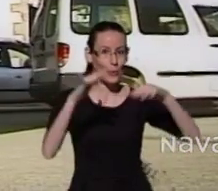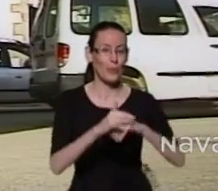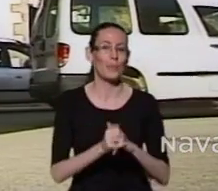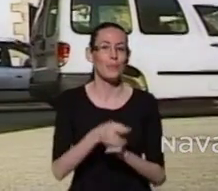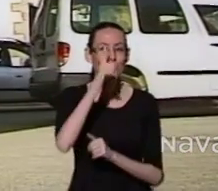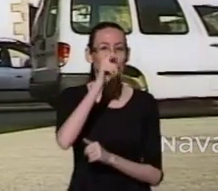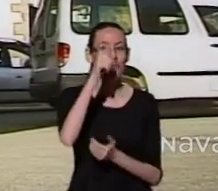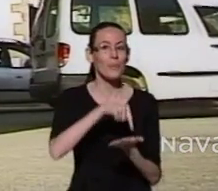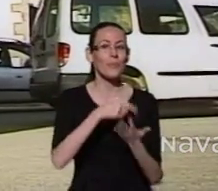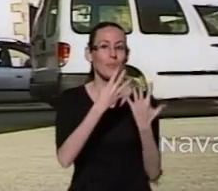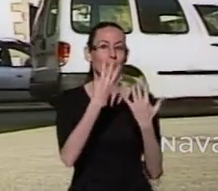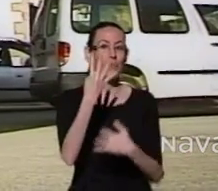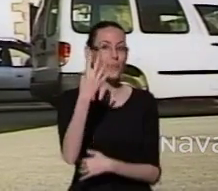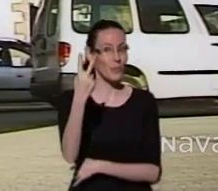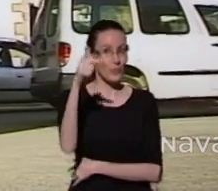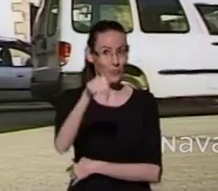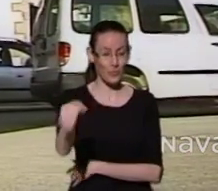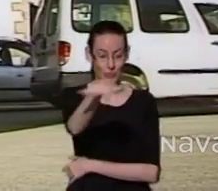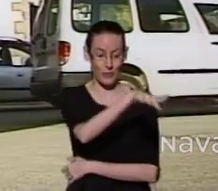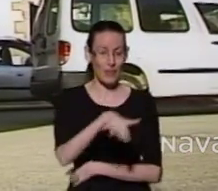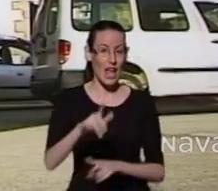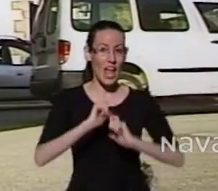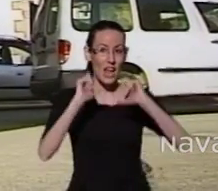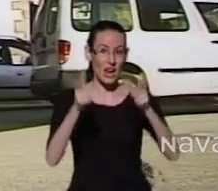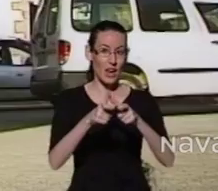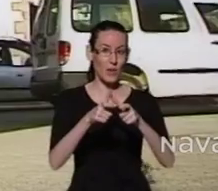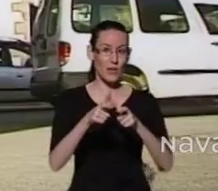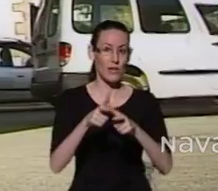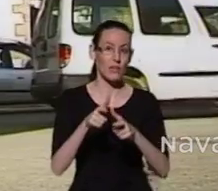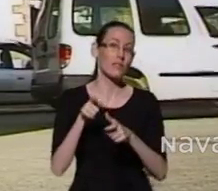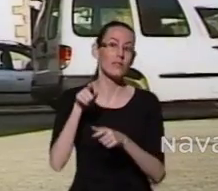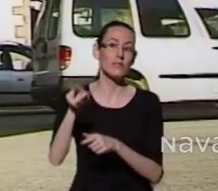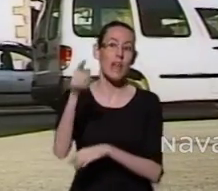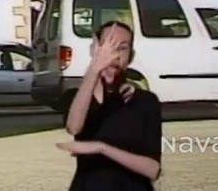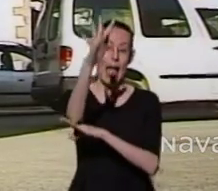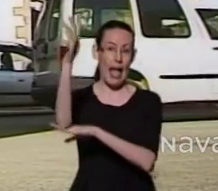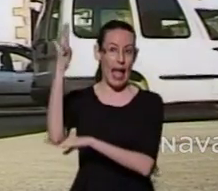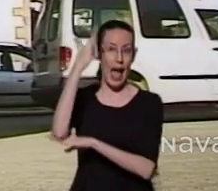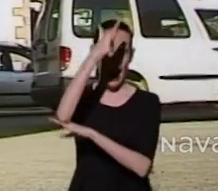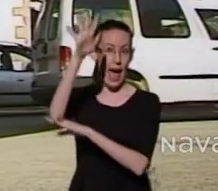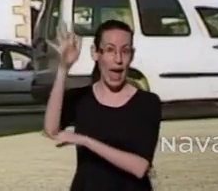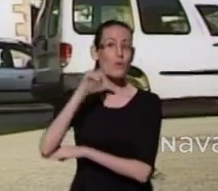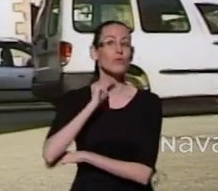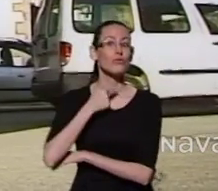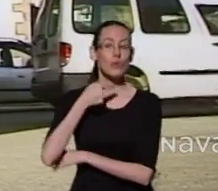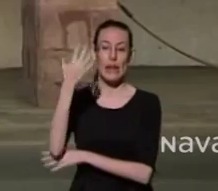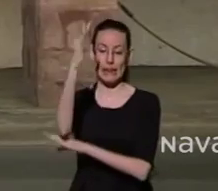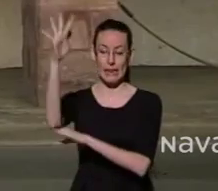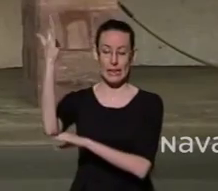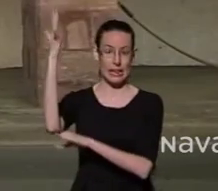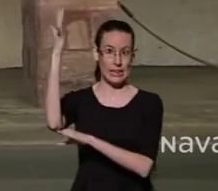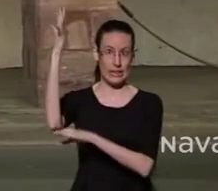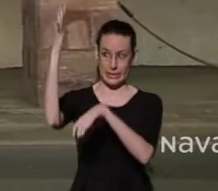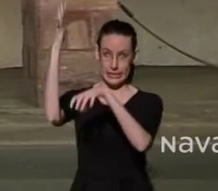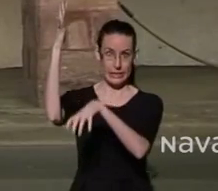1552 hubo aquí una reunión, en esta zona, ahí había unos nogales enfrente de esta casa, y ahí debajo de los